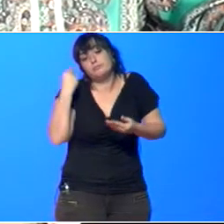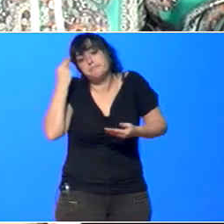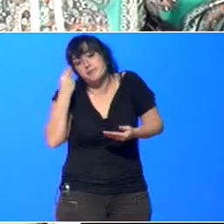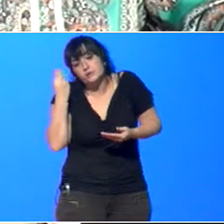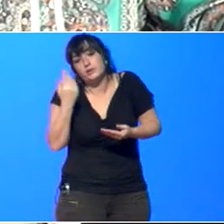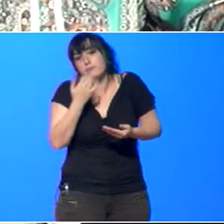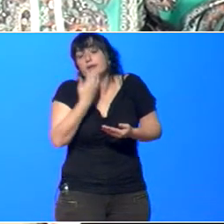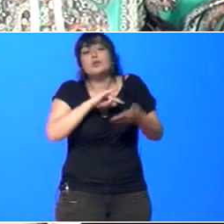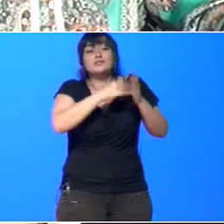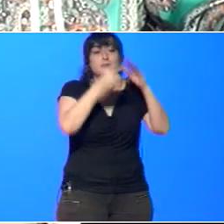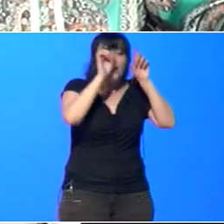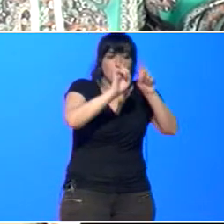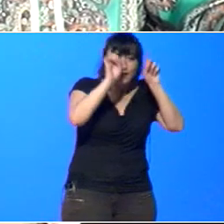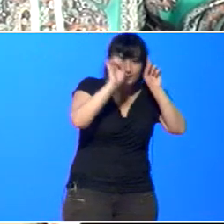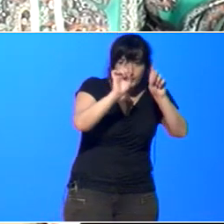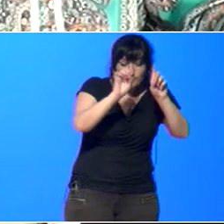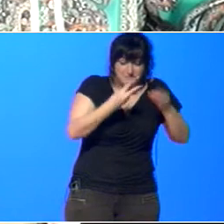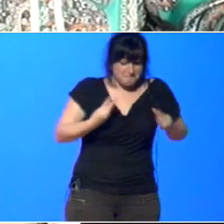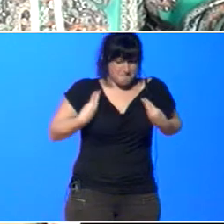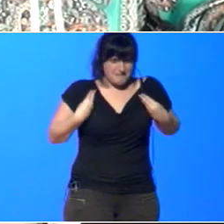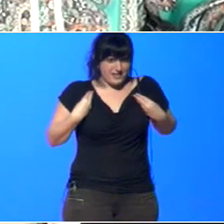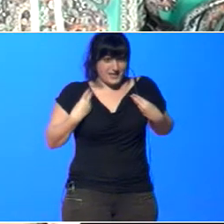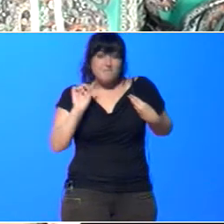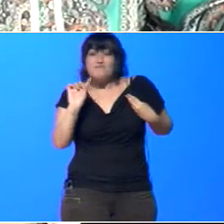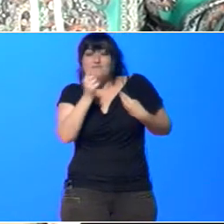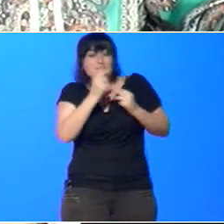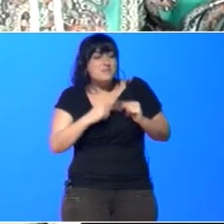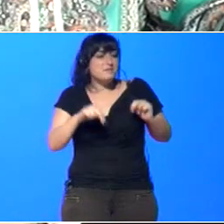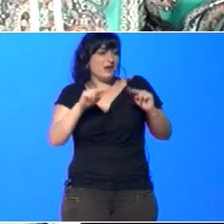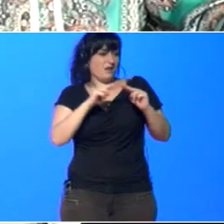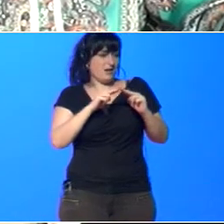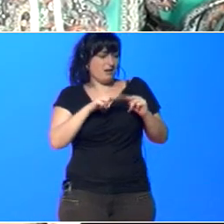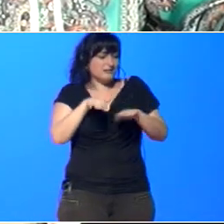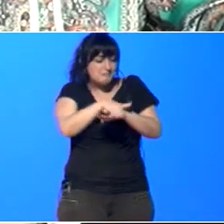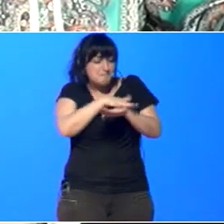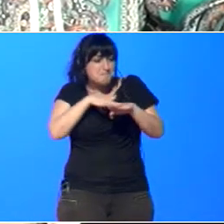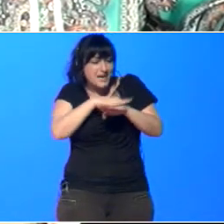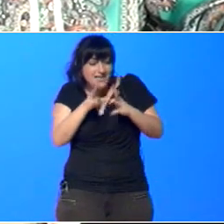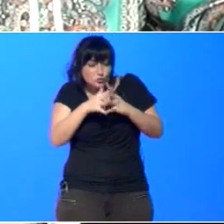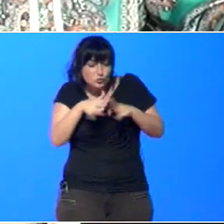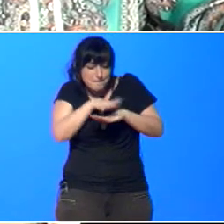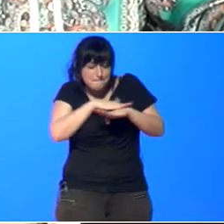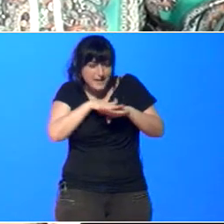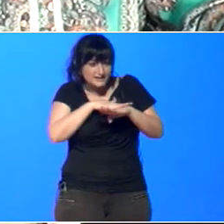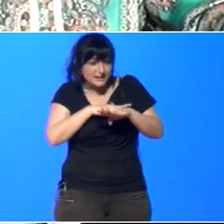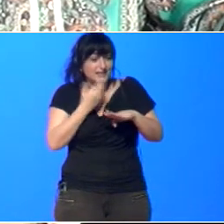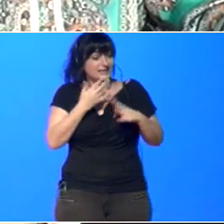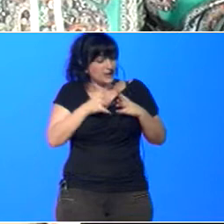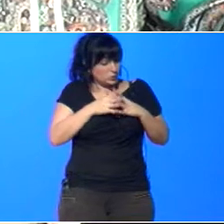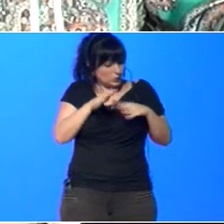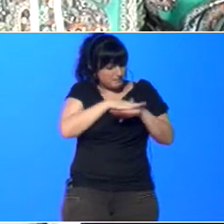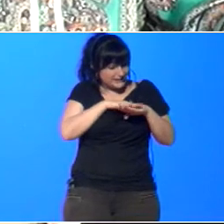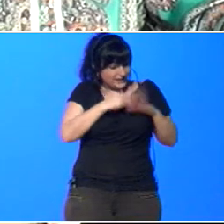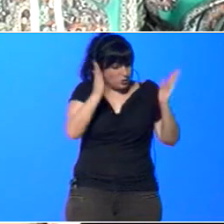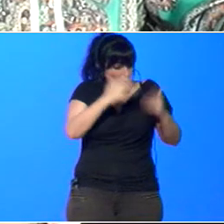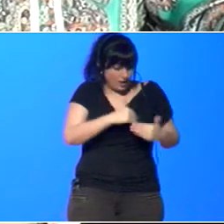sistema educativo es el primer soporte de la vida. Y una vida sin soporte sangra, la gente muere. Hacer un sistema